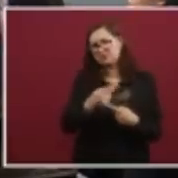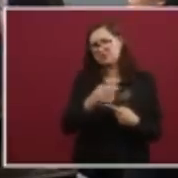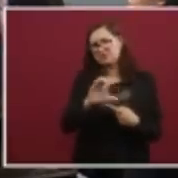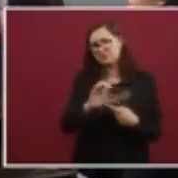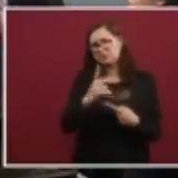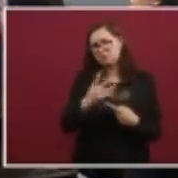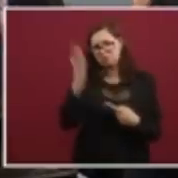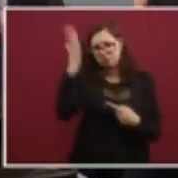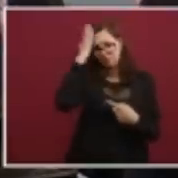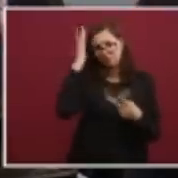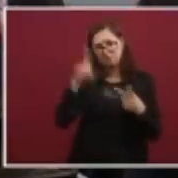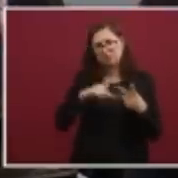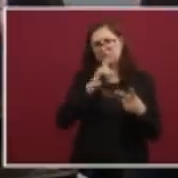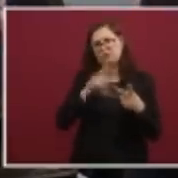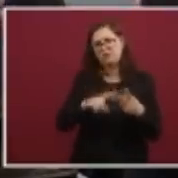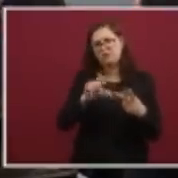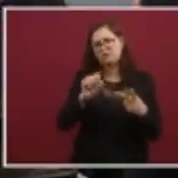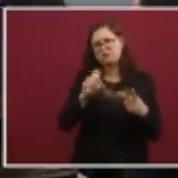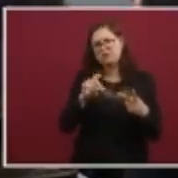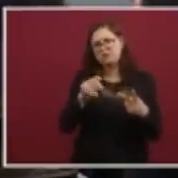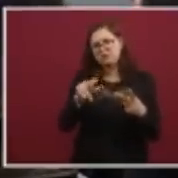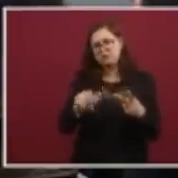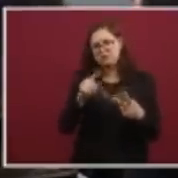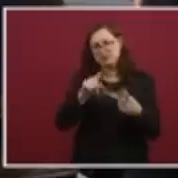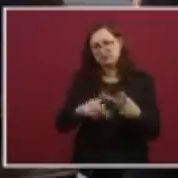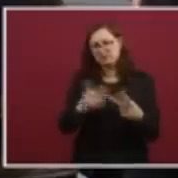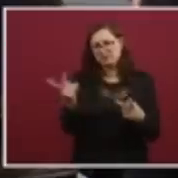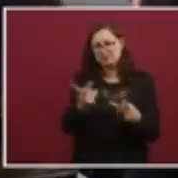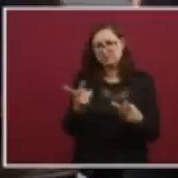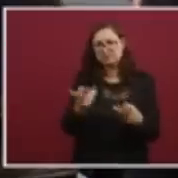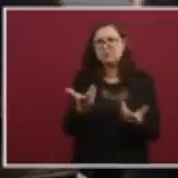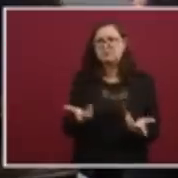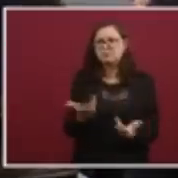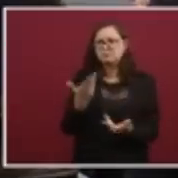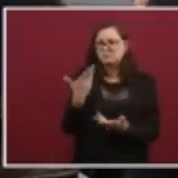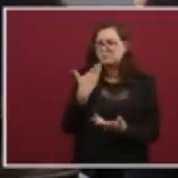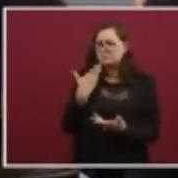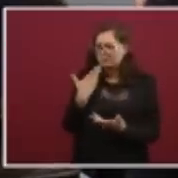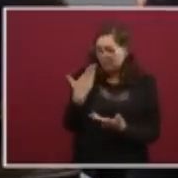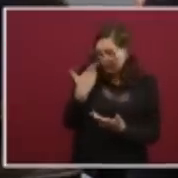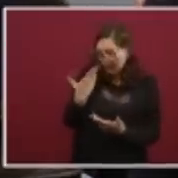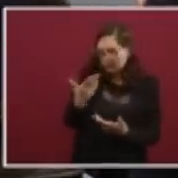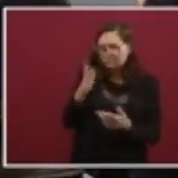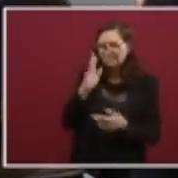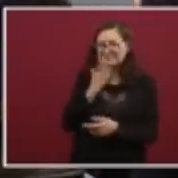favor. Ya vieron qué amable, qué sutilmente.